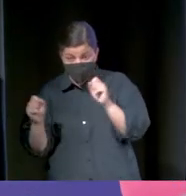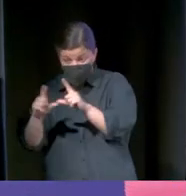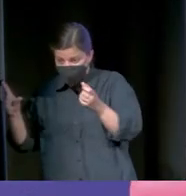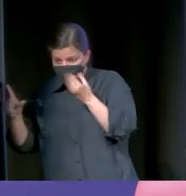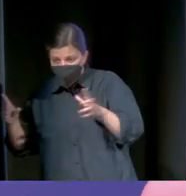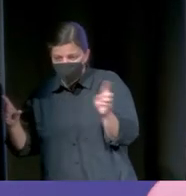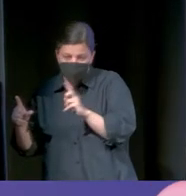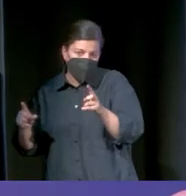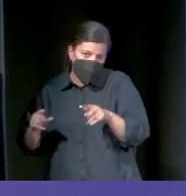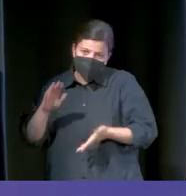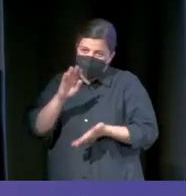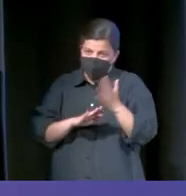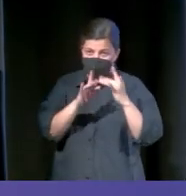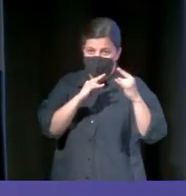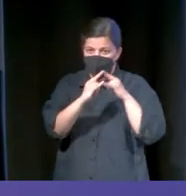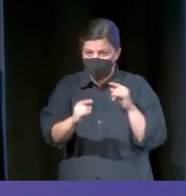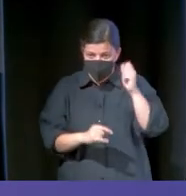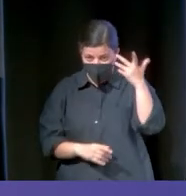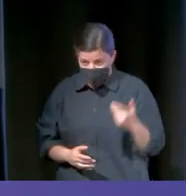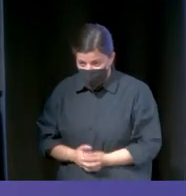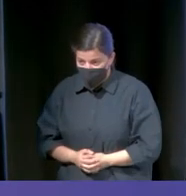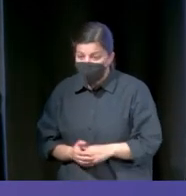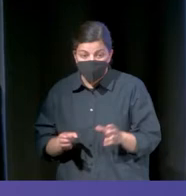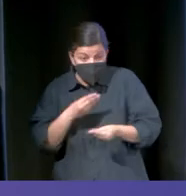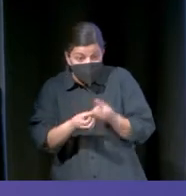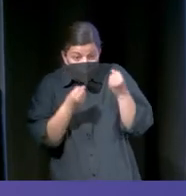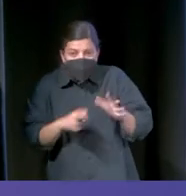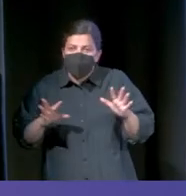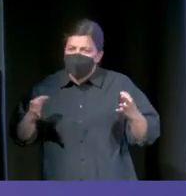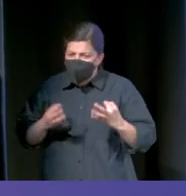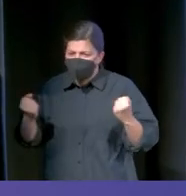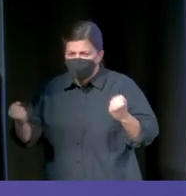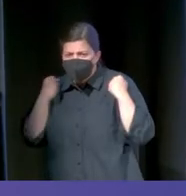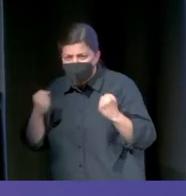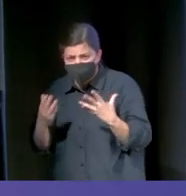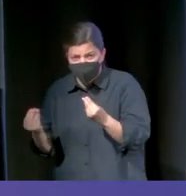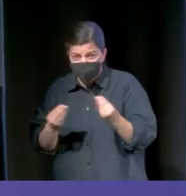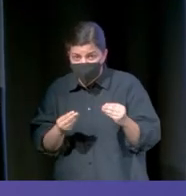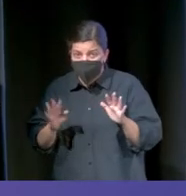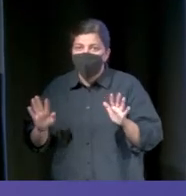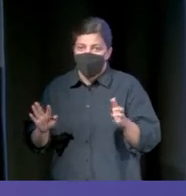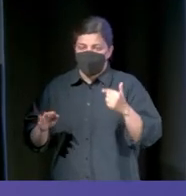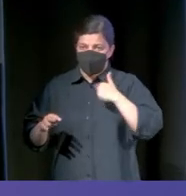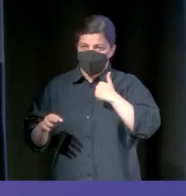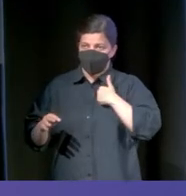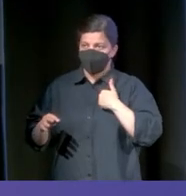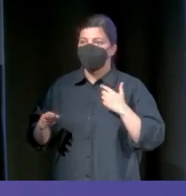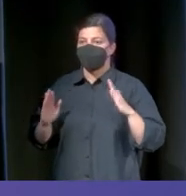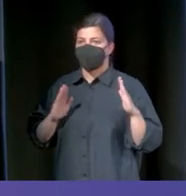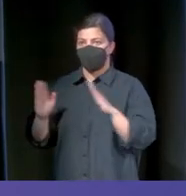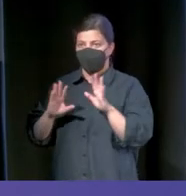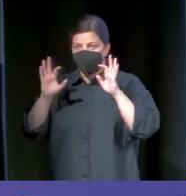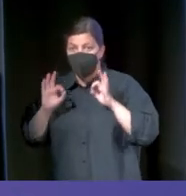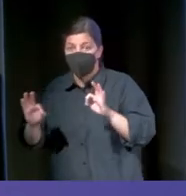voy al circo del sol y no se me dio mal fíjate no pasa que hay que tener mucha fuerza bueno cogí el momento